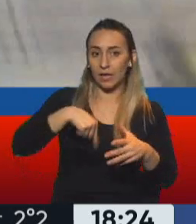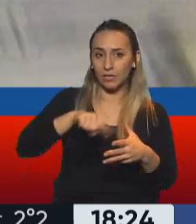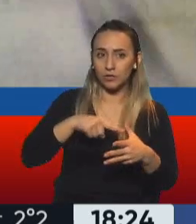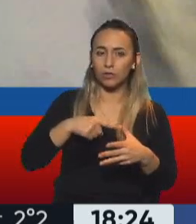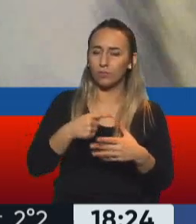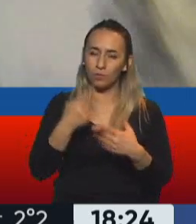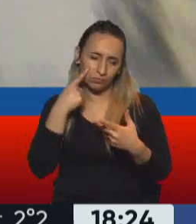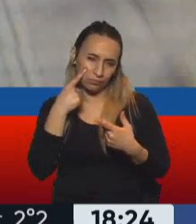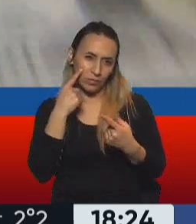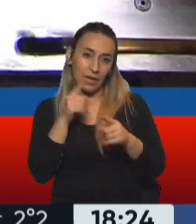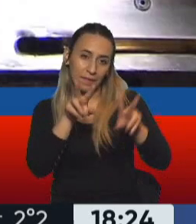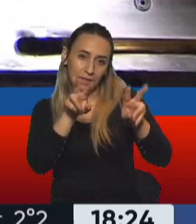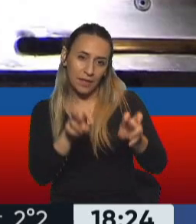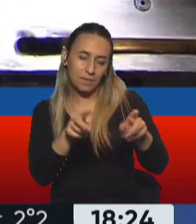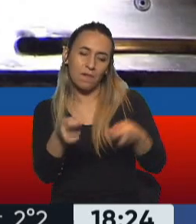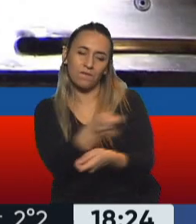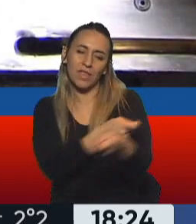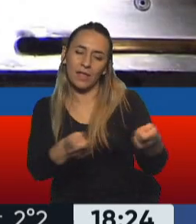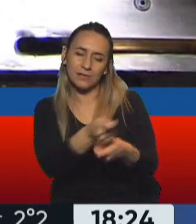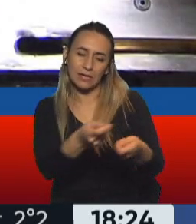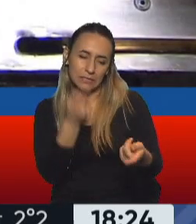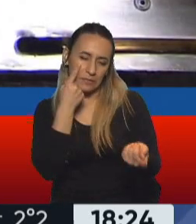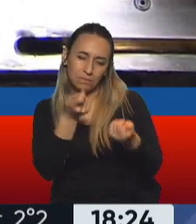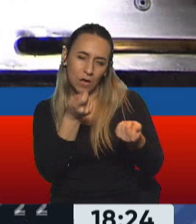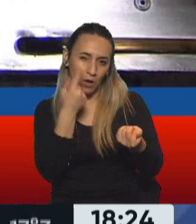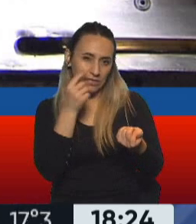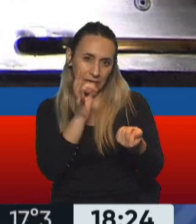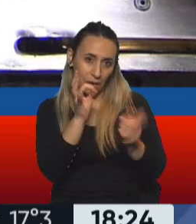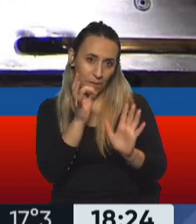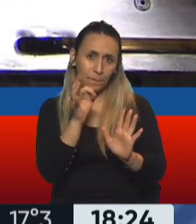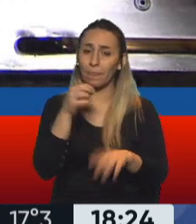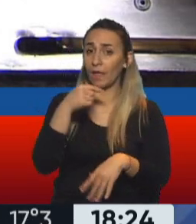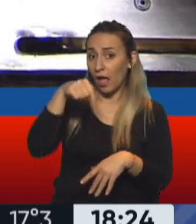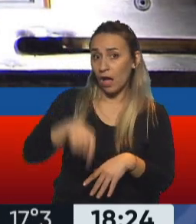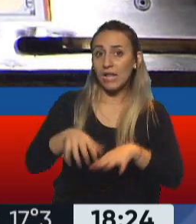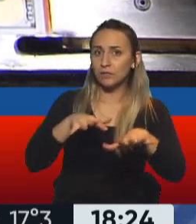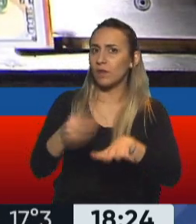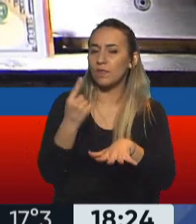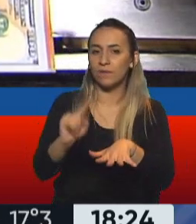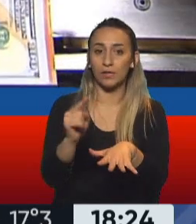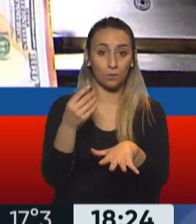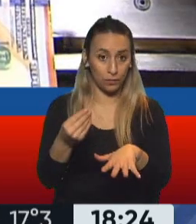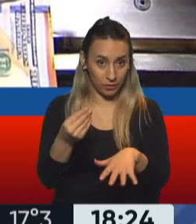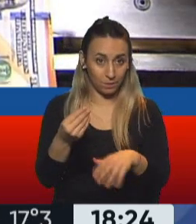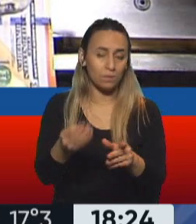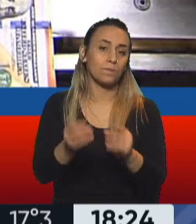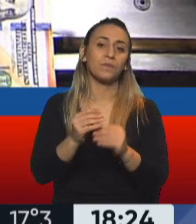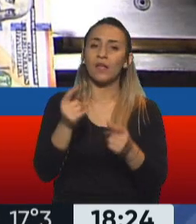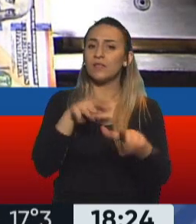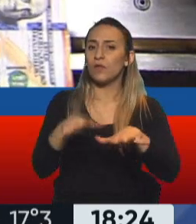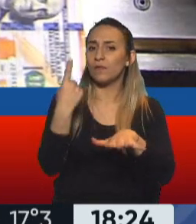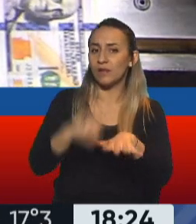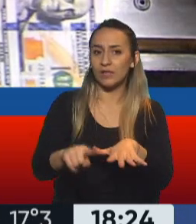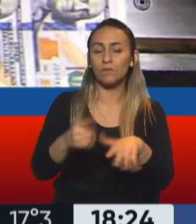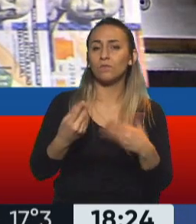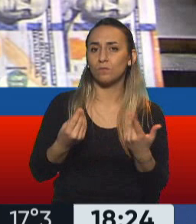muy metidos en el mundo de las finanzas? Que hoy en día la situación es diferente, básicamente por varios puntos. En primer lugar, porque como